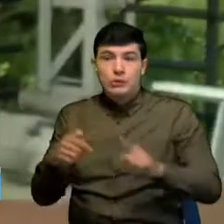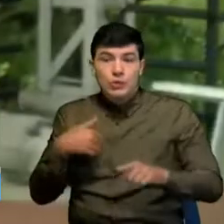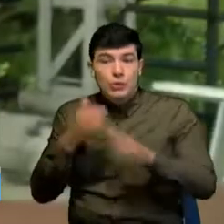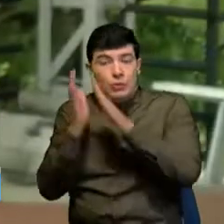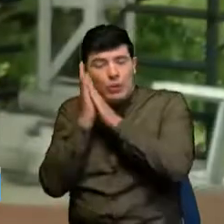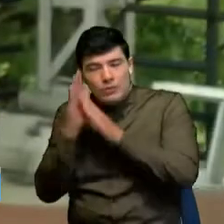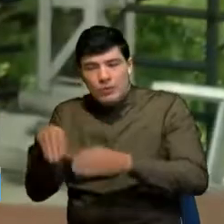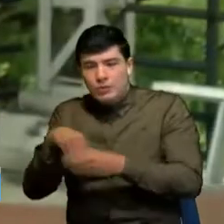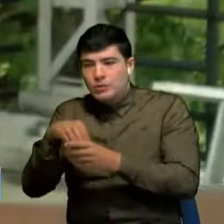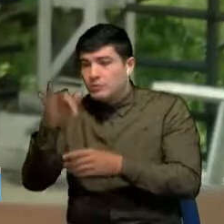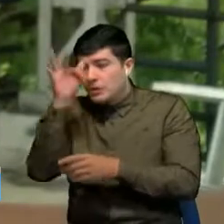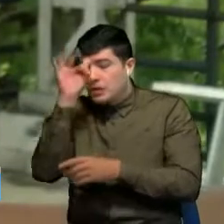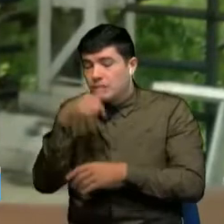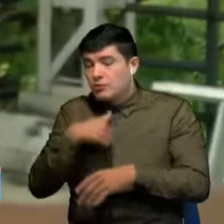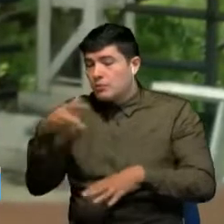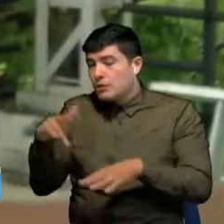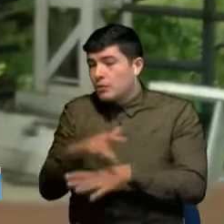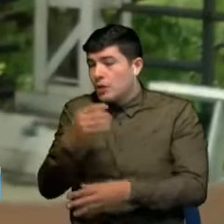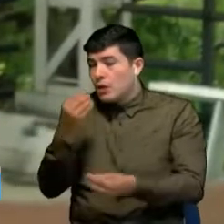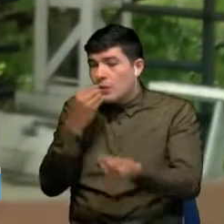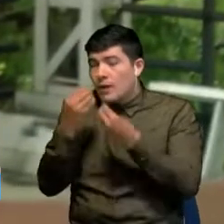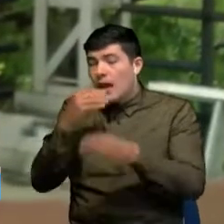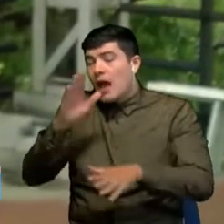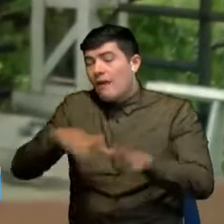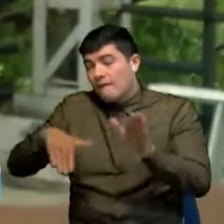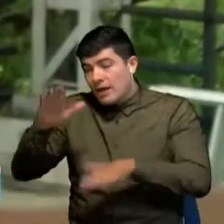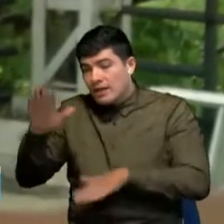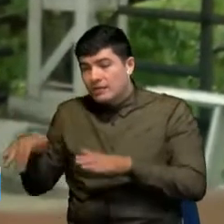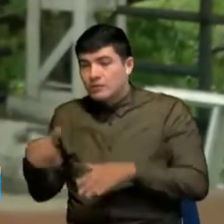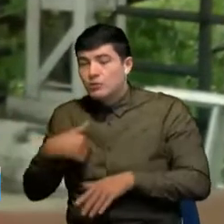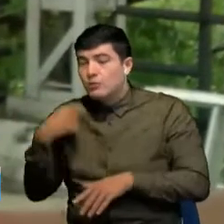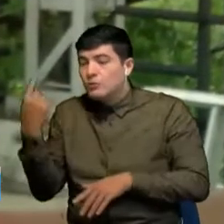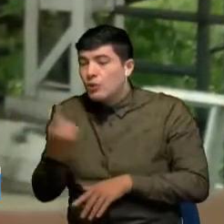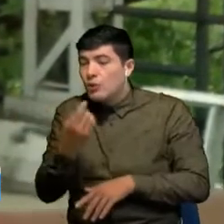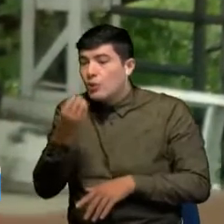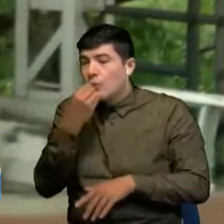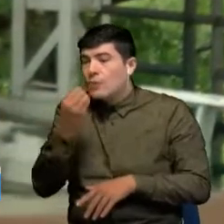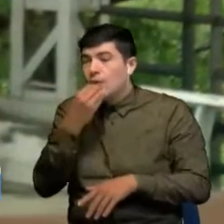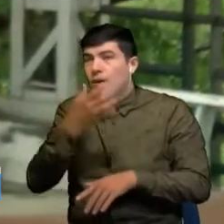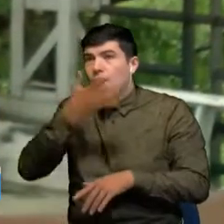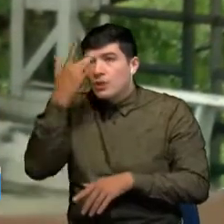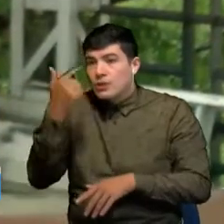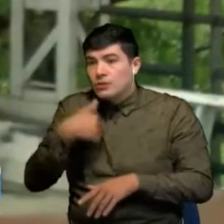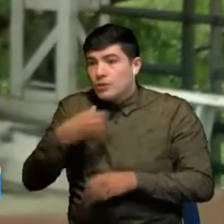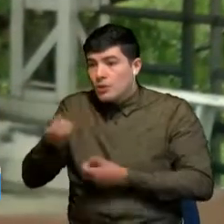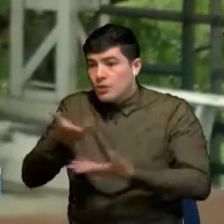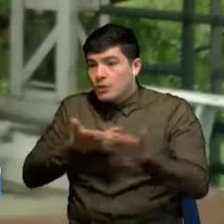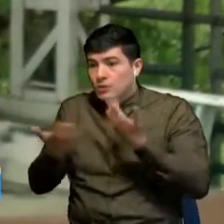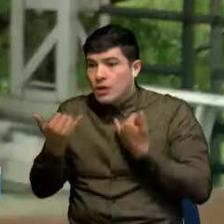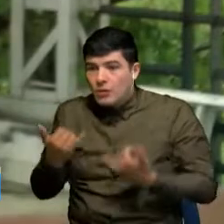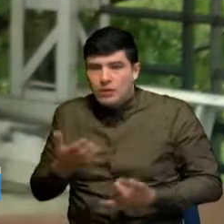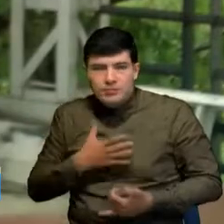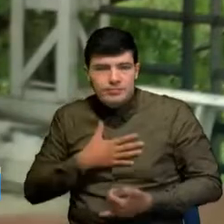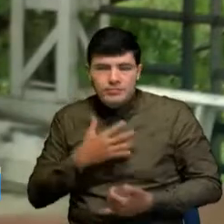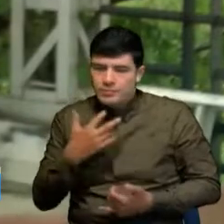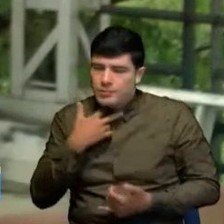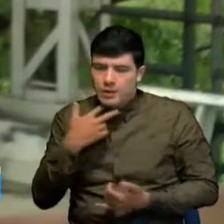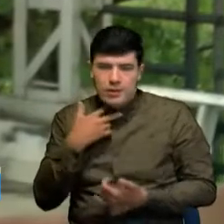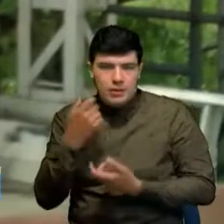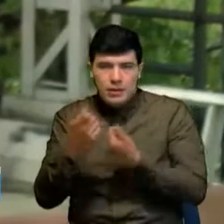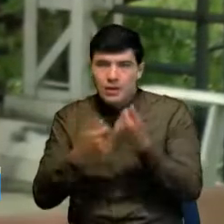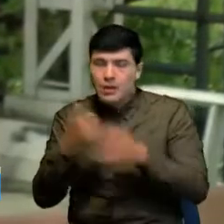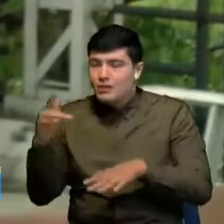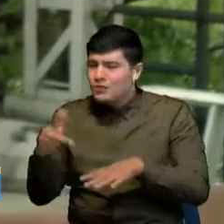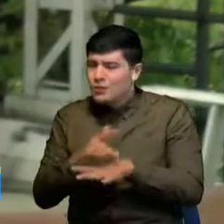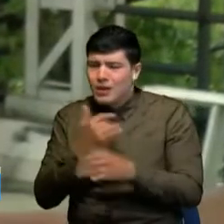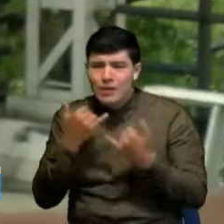hospital me toca a comer a veces el mero almuerzo porque las condiciones que tenemos no nos alcanza entonces nos toca